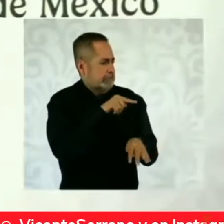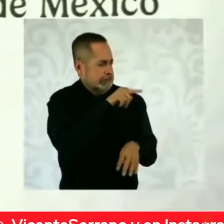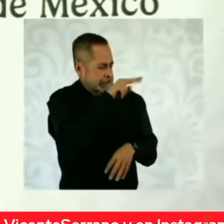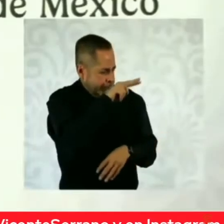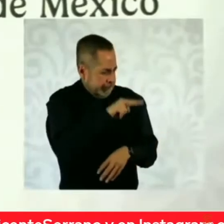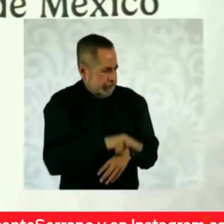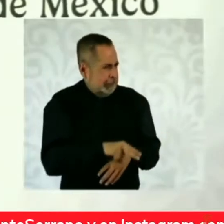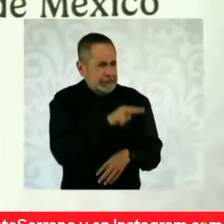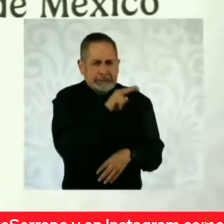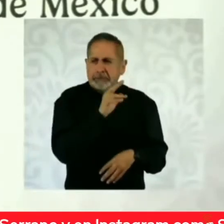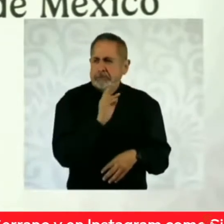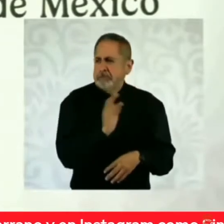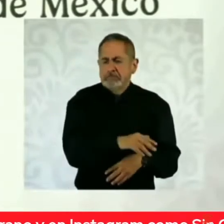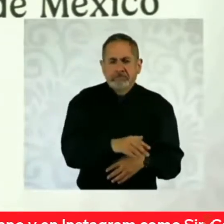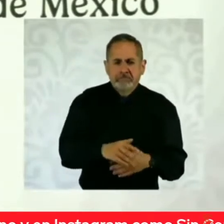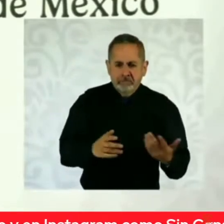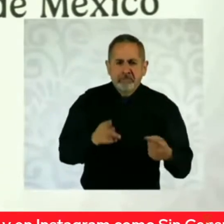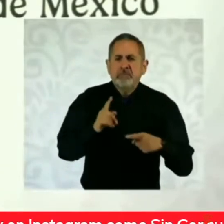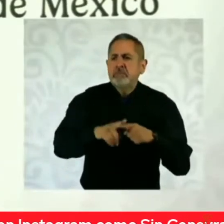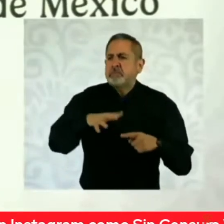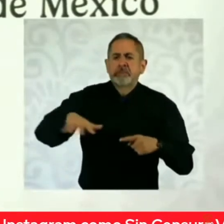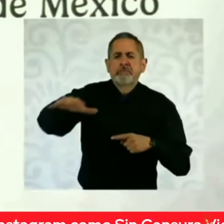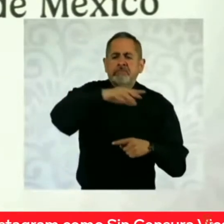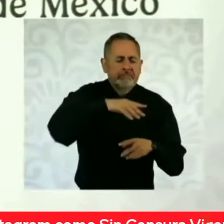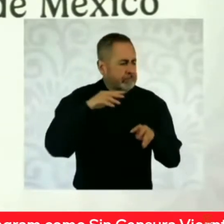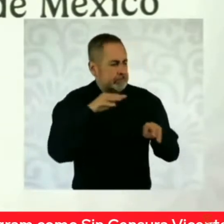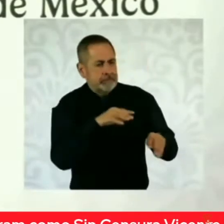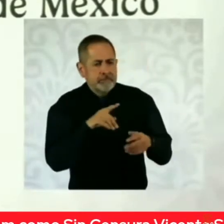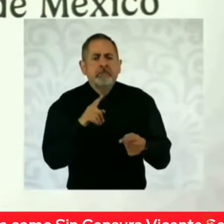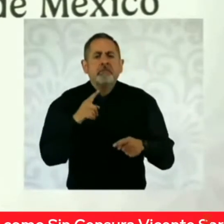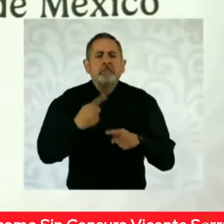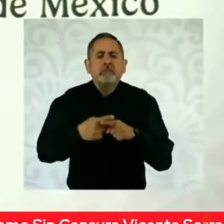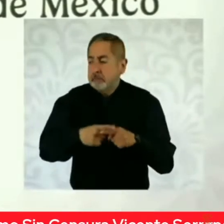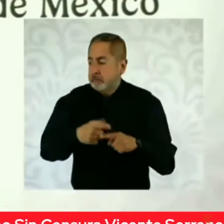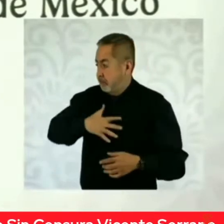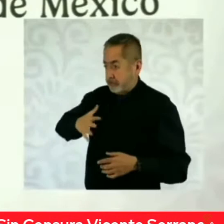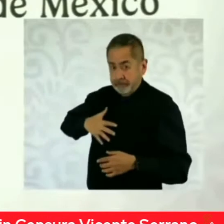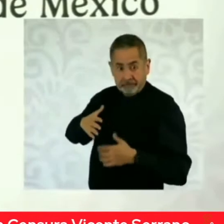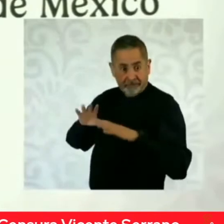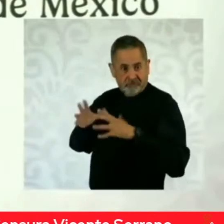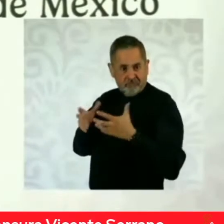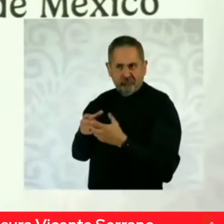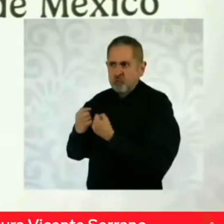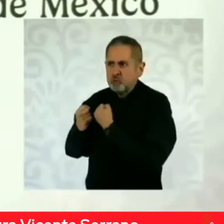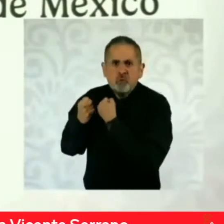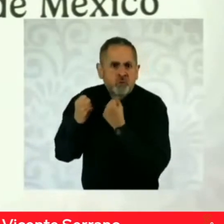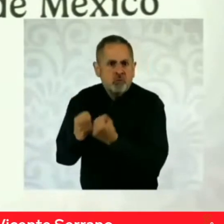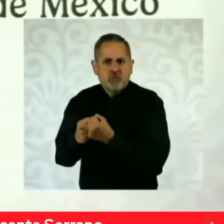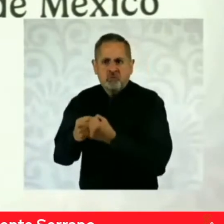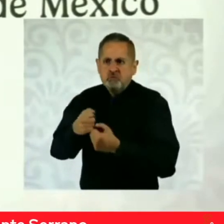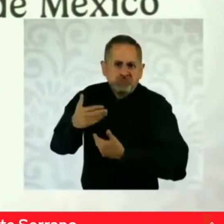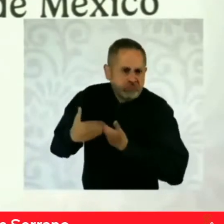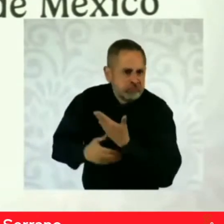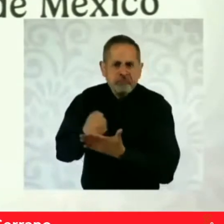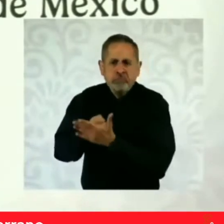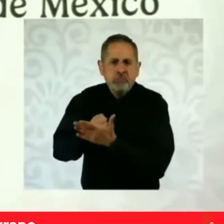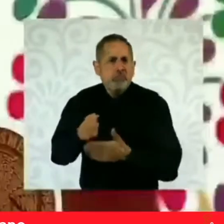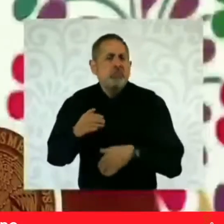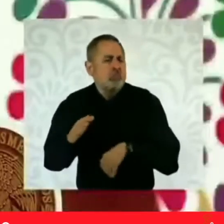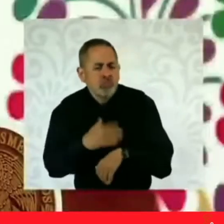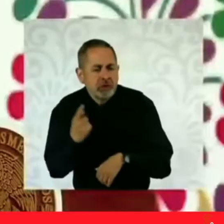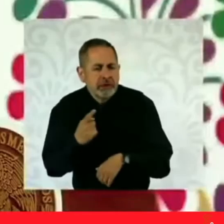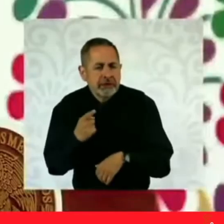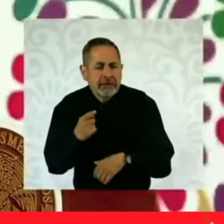El pueblo de México. ¿Por qué nosotros tenemos fuerza? ¿Por qué nuestro movimiento tiene fuerza? Porque el pueblo